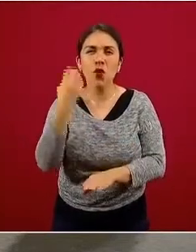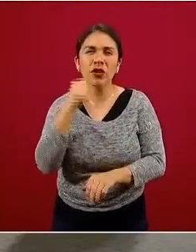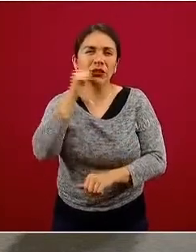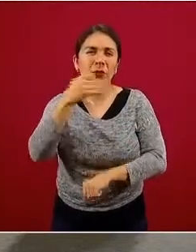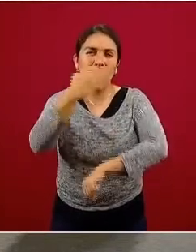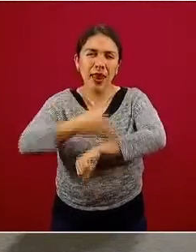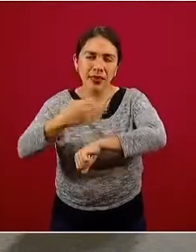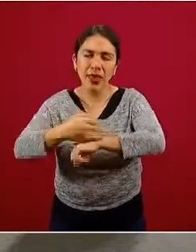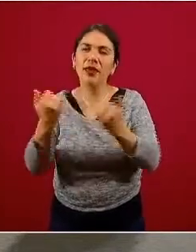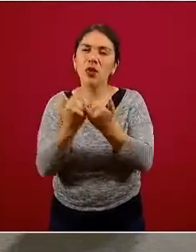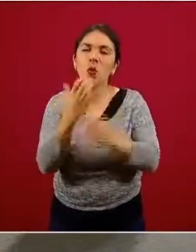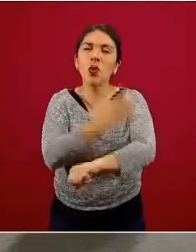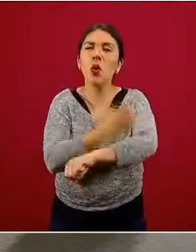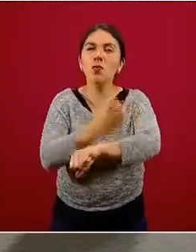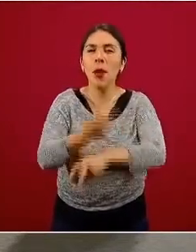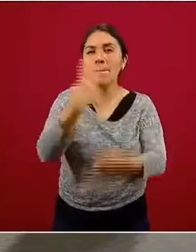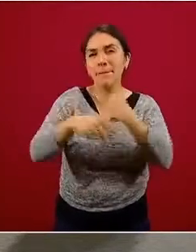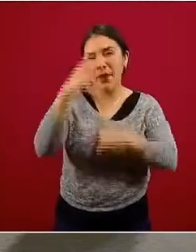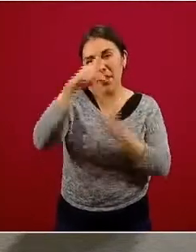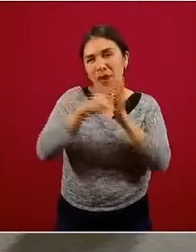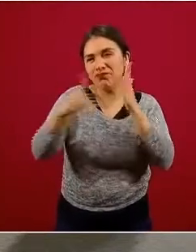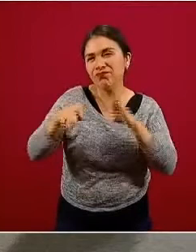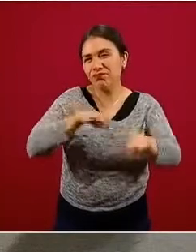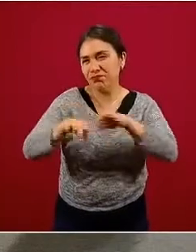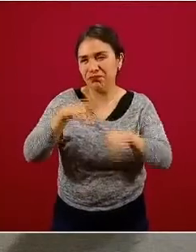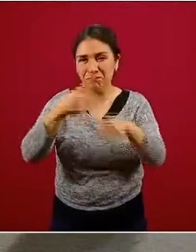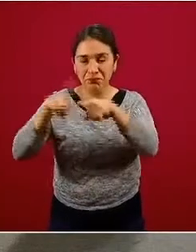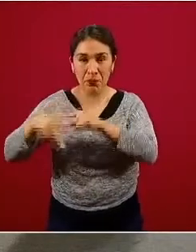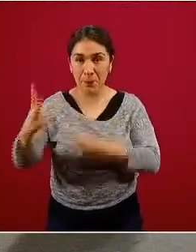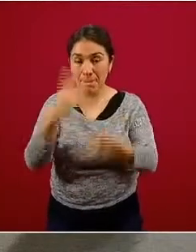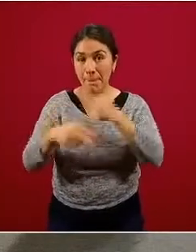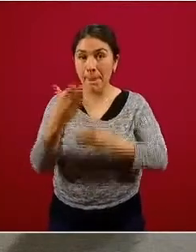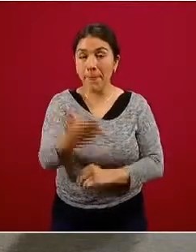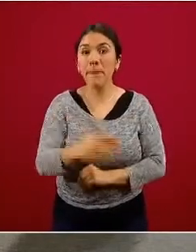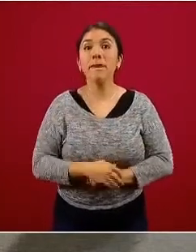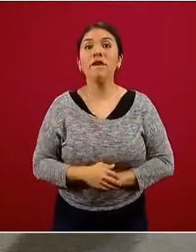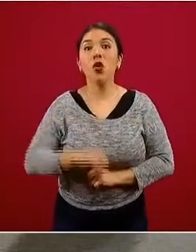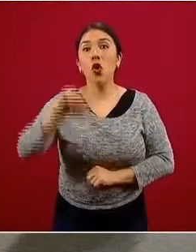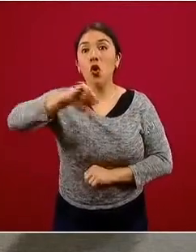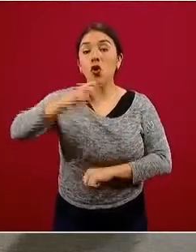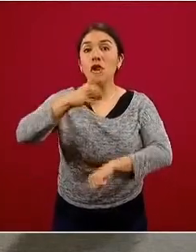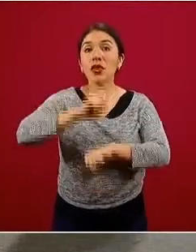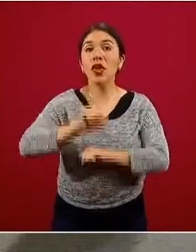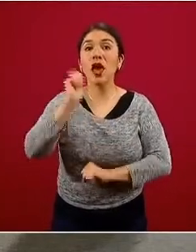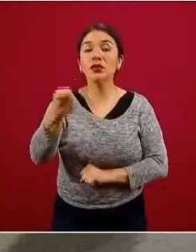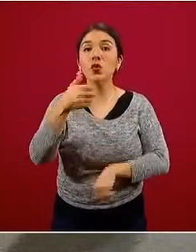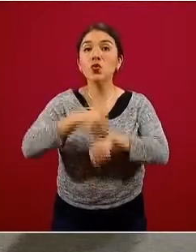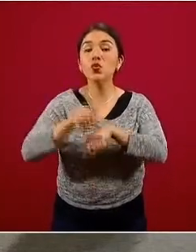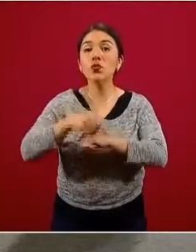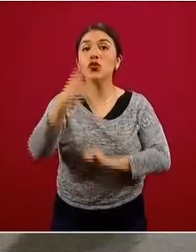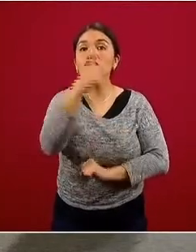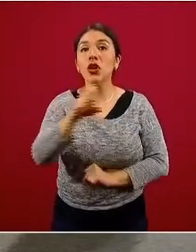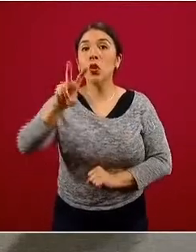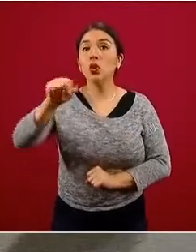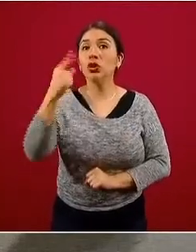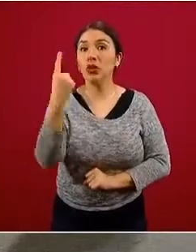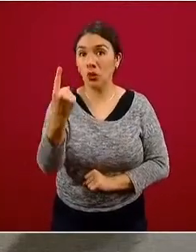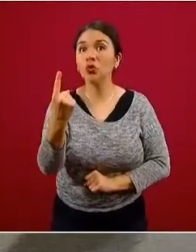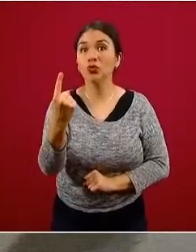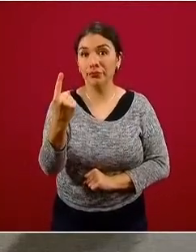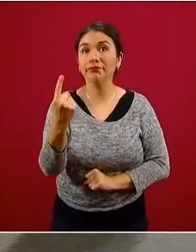así como a la prensa que se encuentra de manera presencial en este momento. Es precisamente la número 181